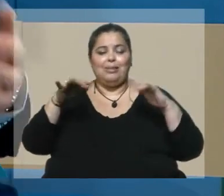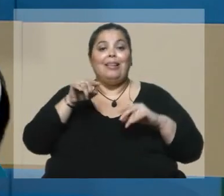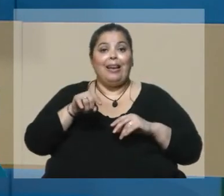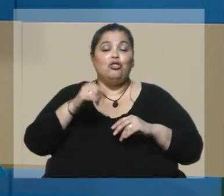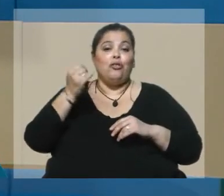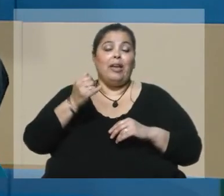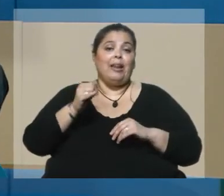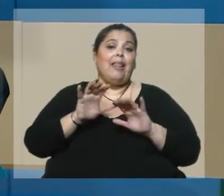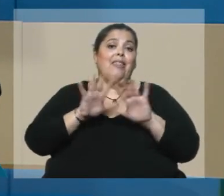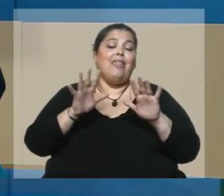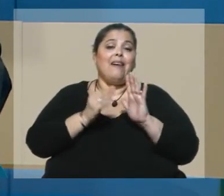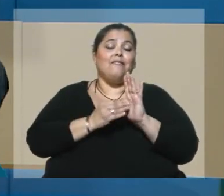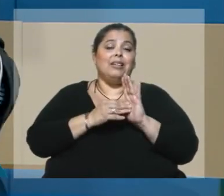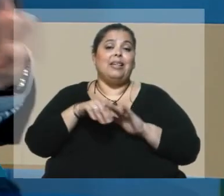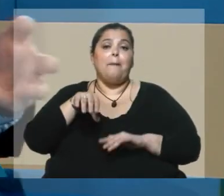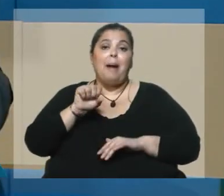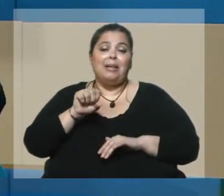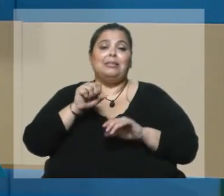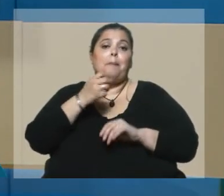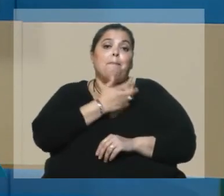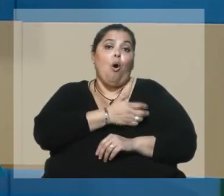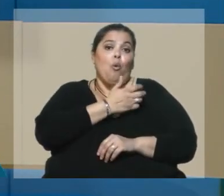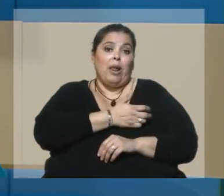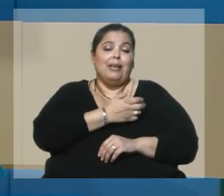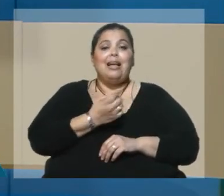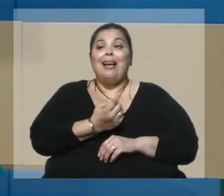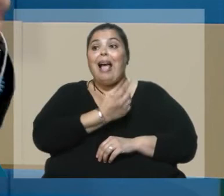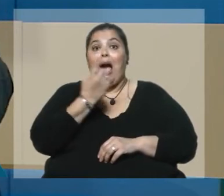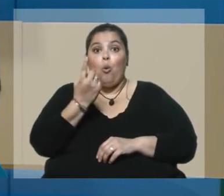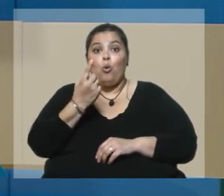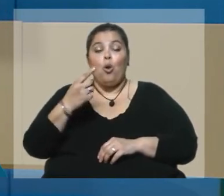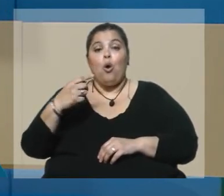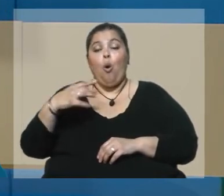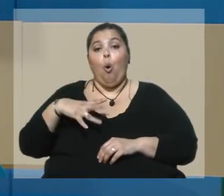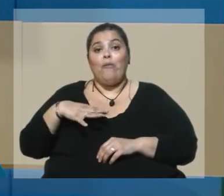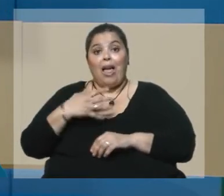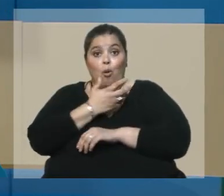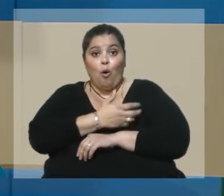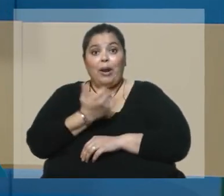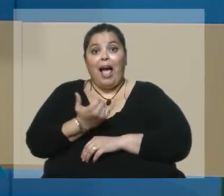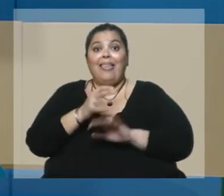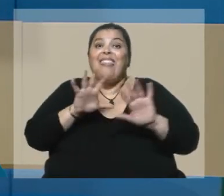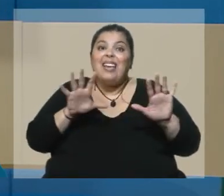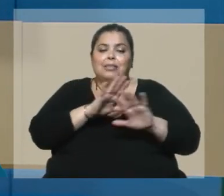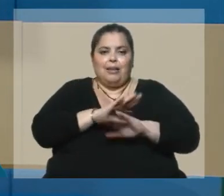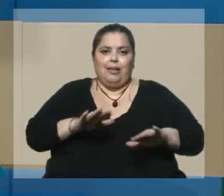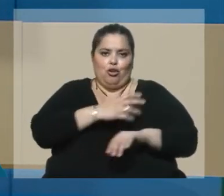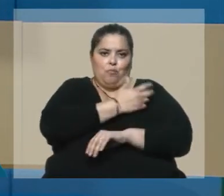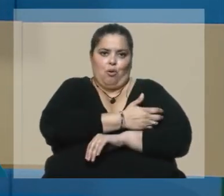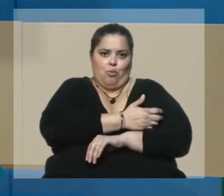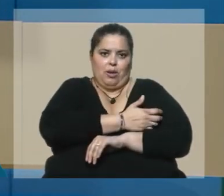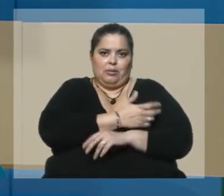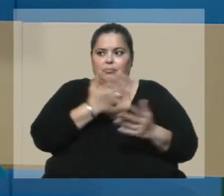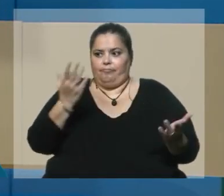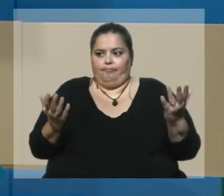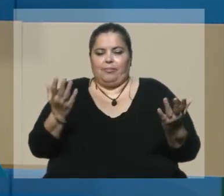10 veces más hay 10 veces más pobres porque por cada jubilado pobre y 10 niños pobres y En definitiva